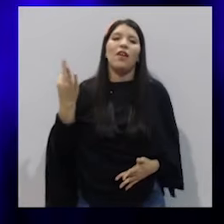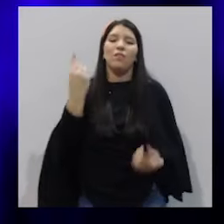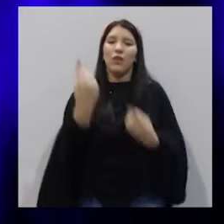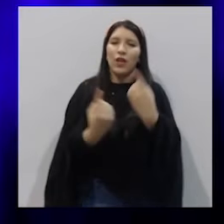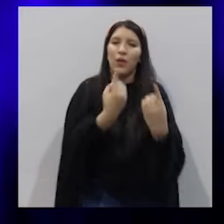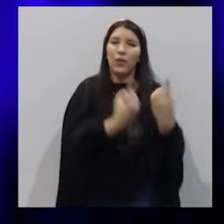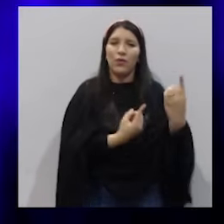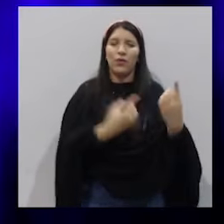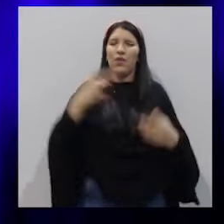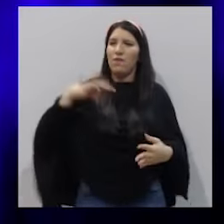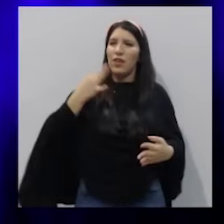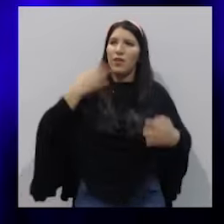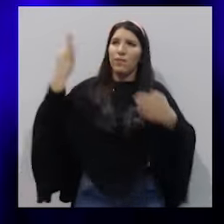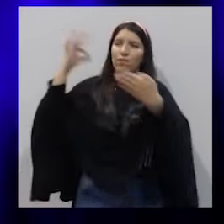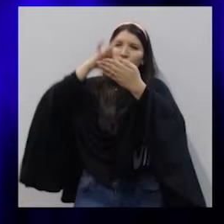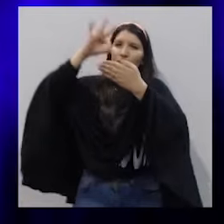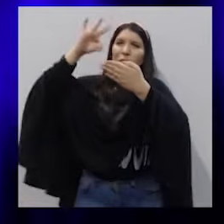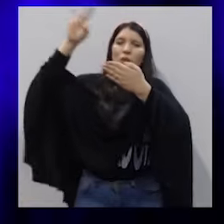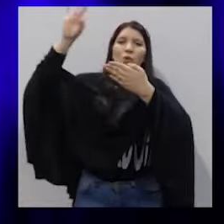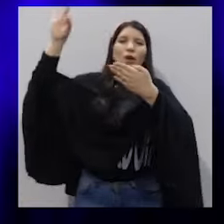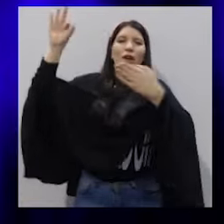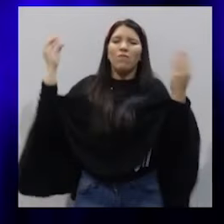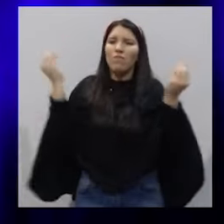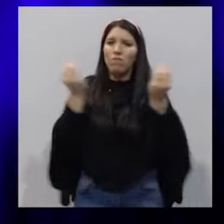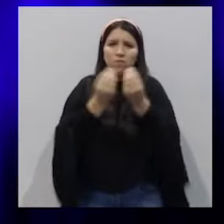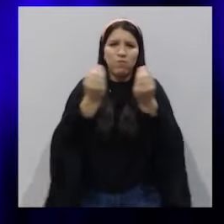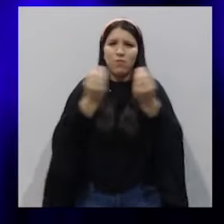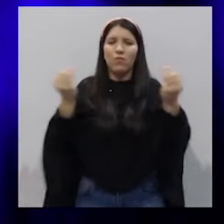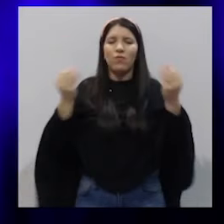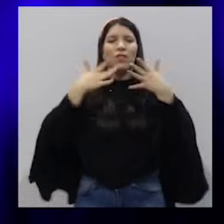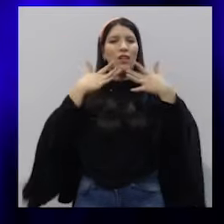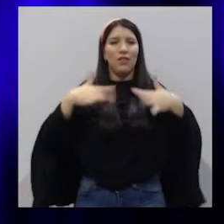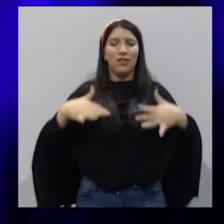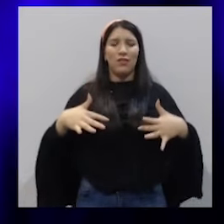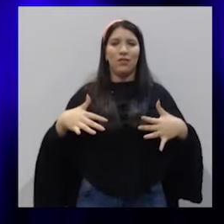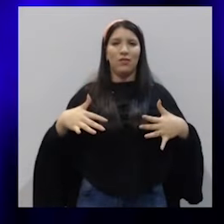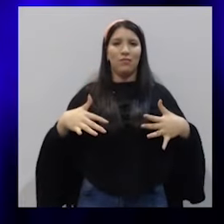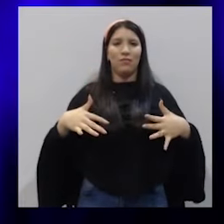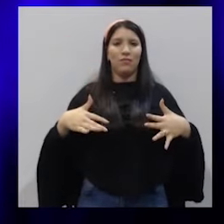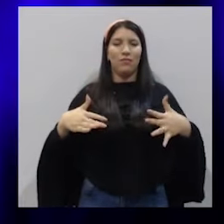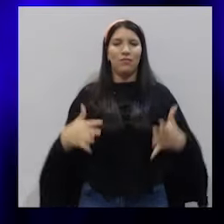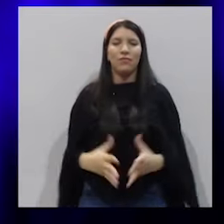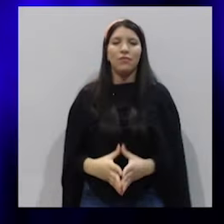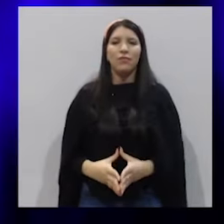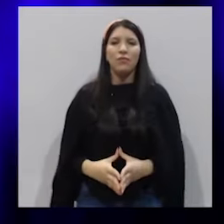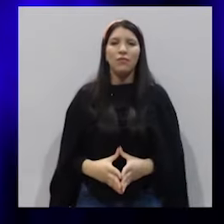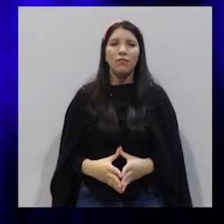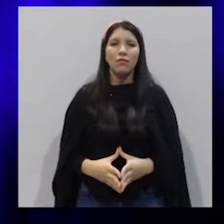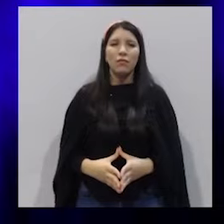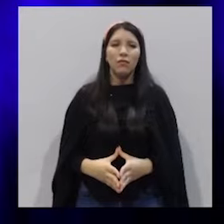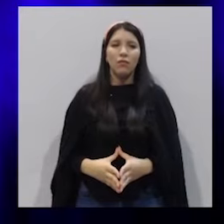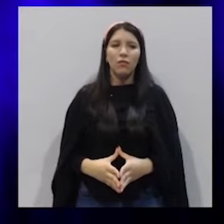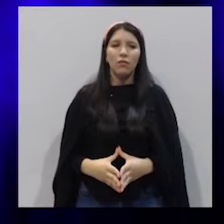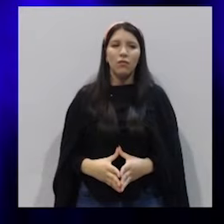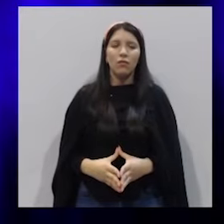en particular cuál era el deseo de pablo el apóstol pablo uno de los deseos que tenía o lo que él